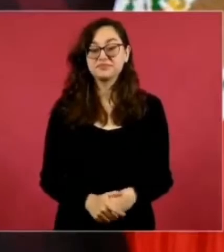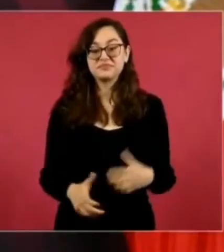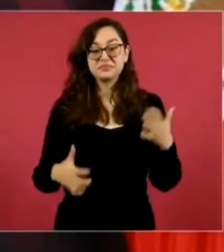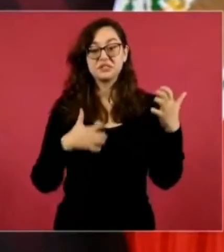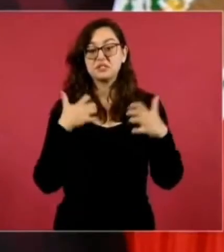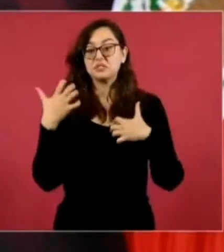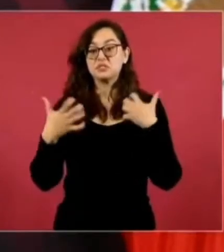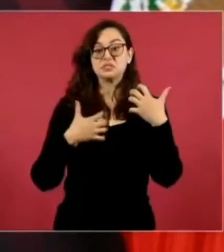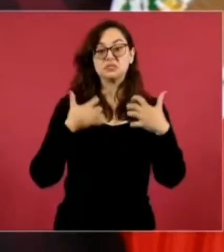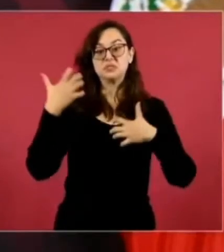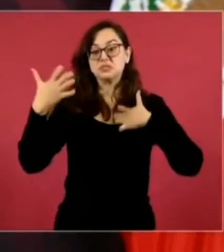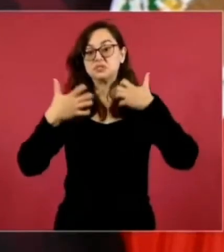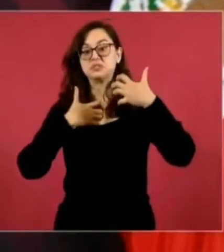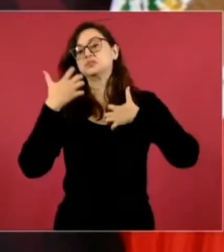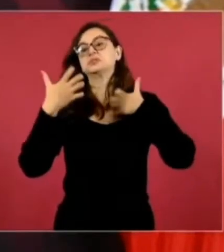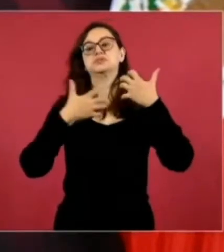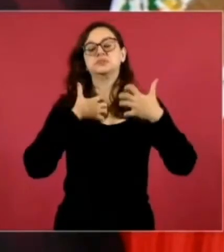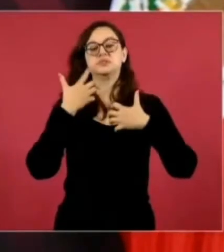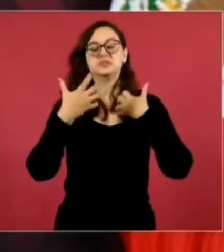enojados.